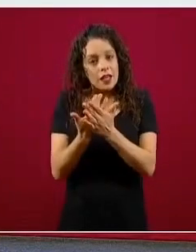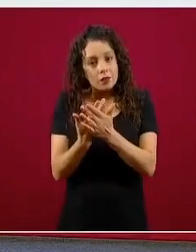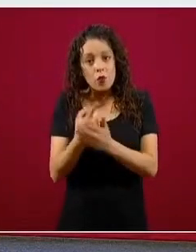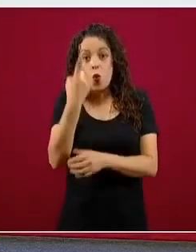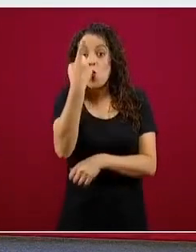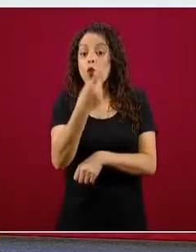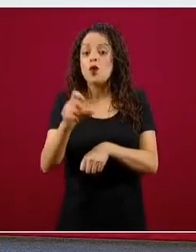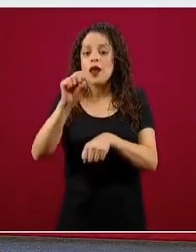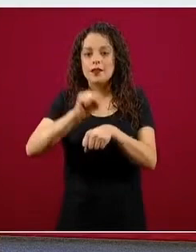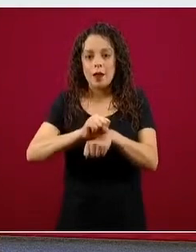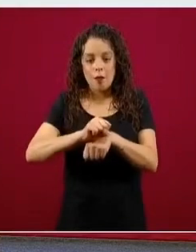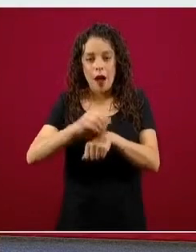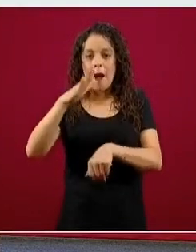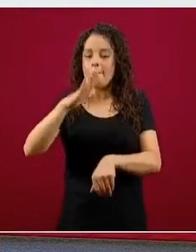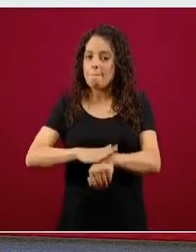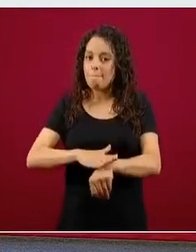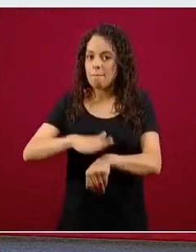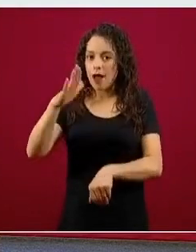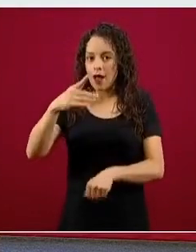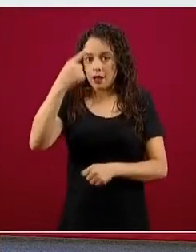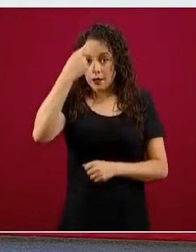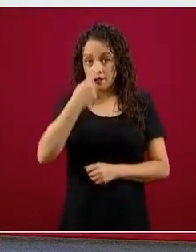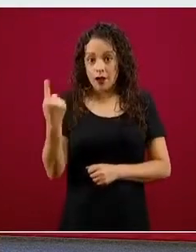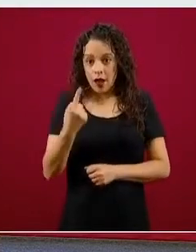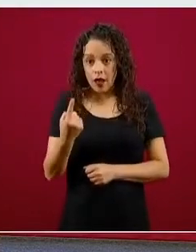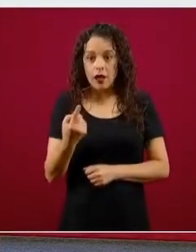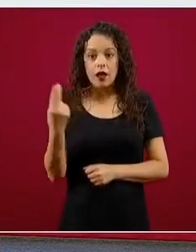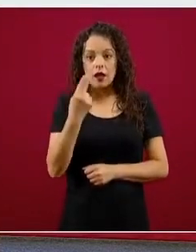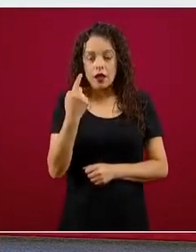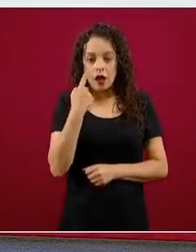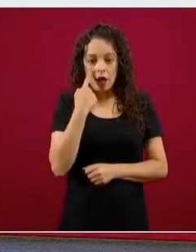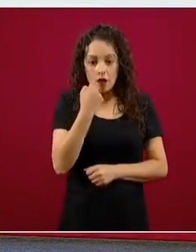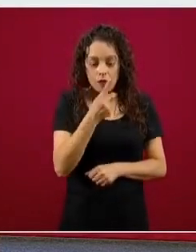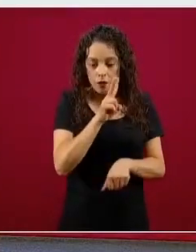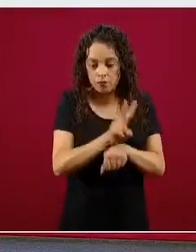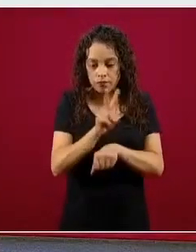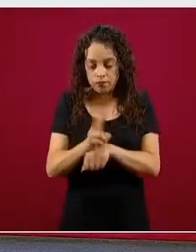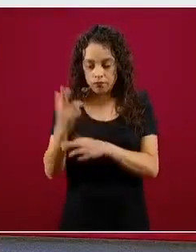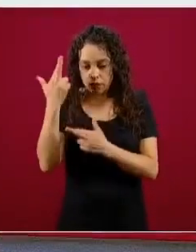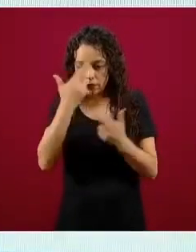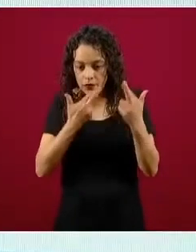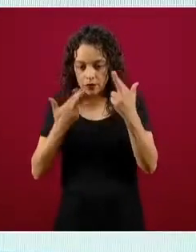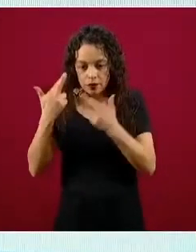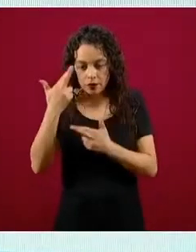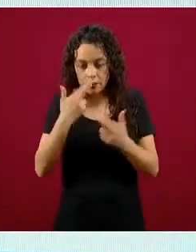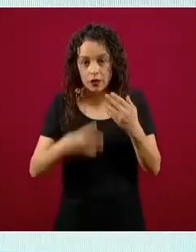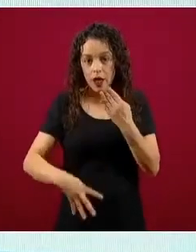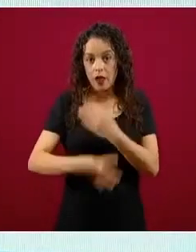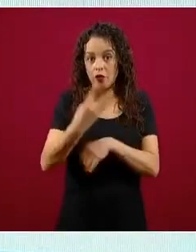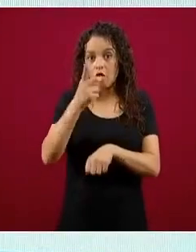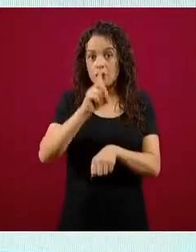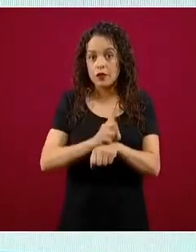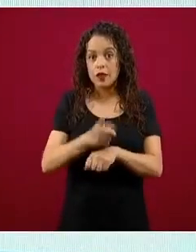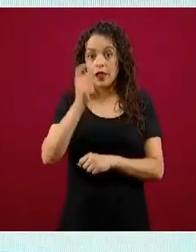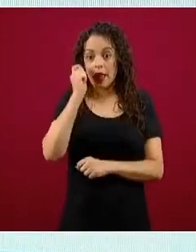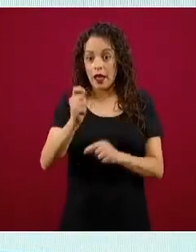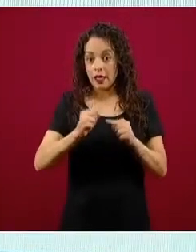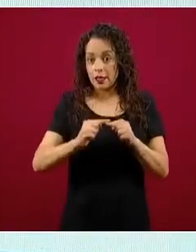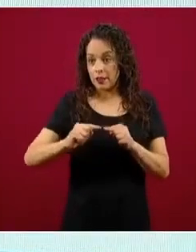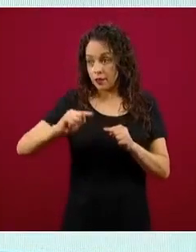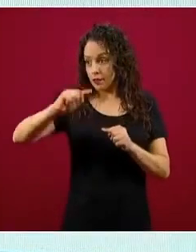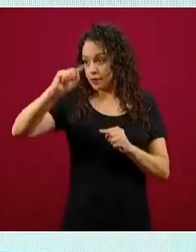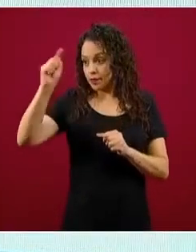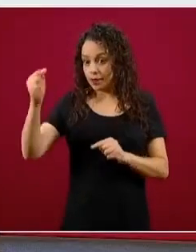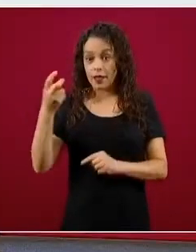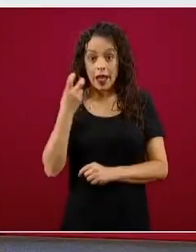más para observar durante 14 días el comportamiento de la curva epidémica. Esta curva termina aquí el 12 de junio,